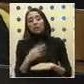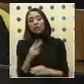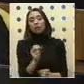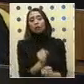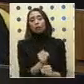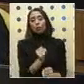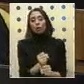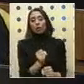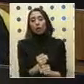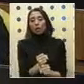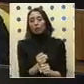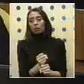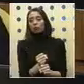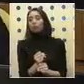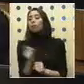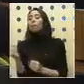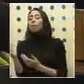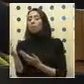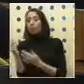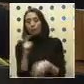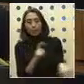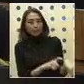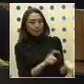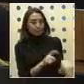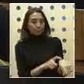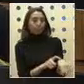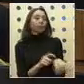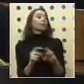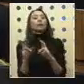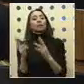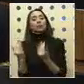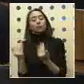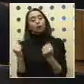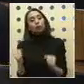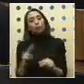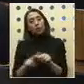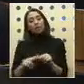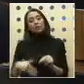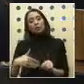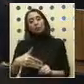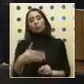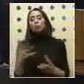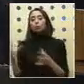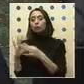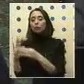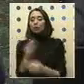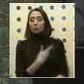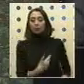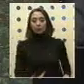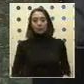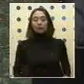trabajo y espero que efectivamente podamos hacerlo. Muchas gracias, Presidente.